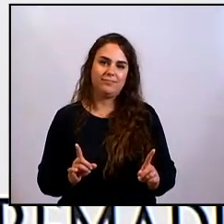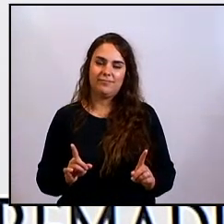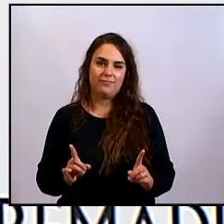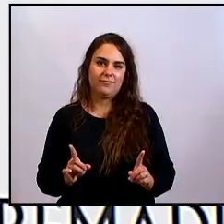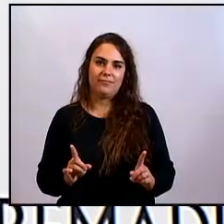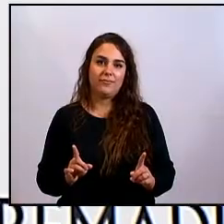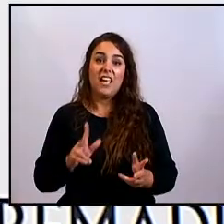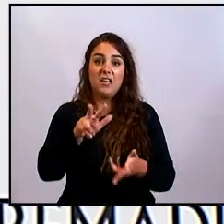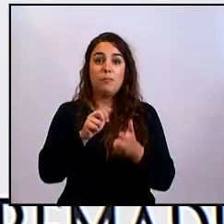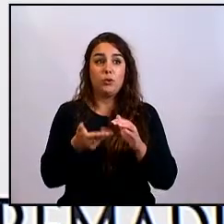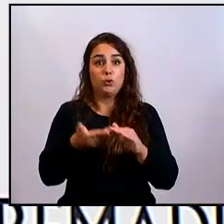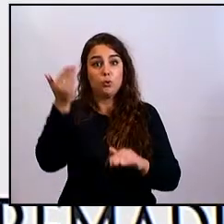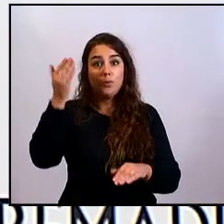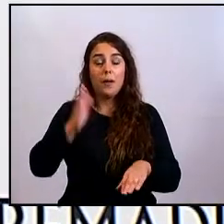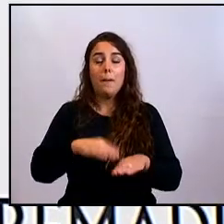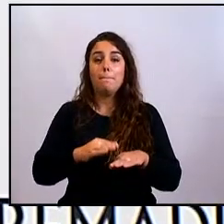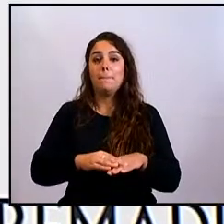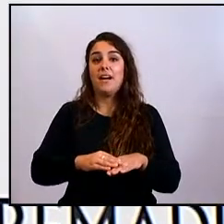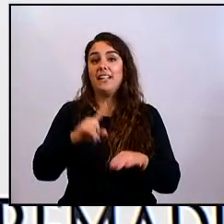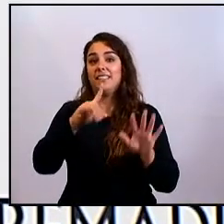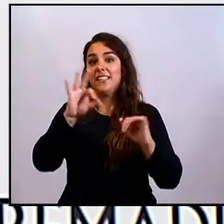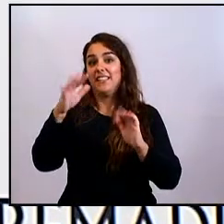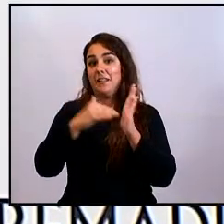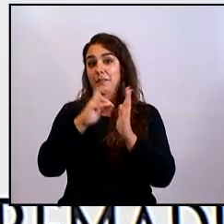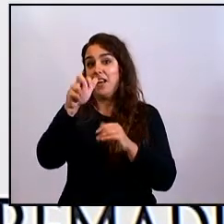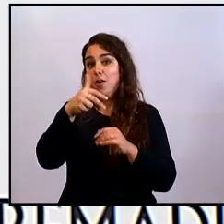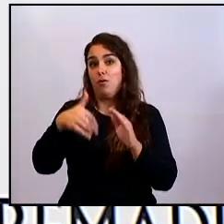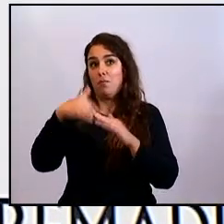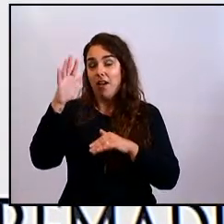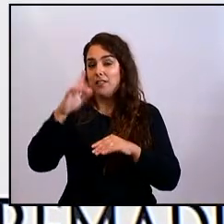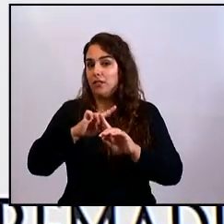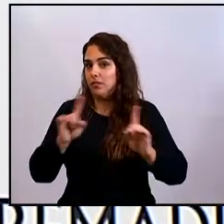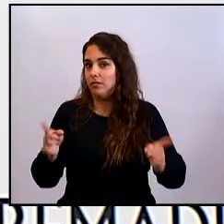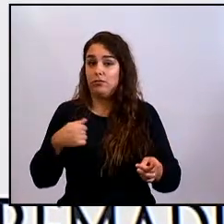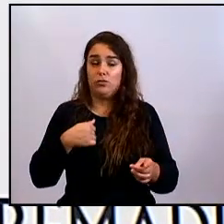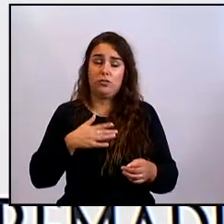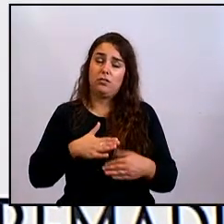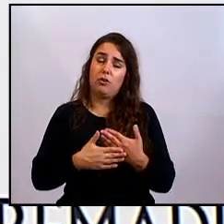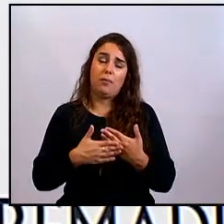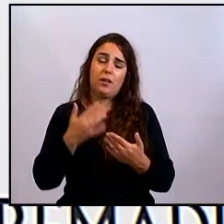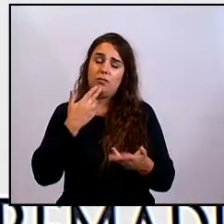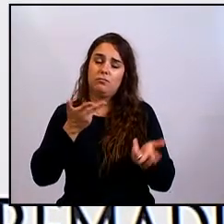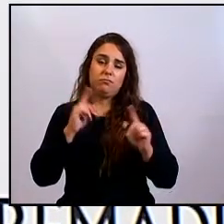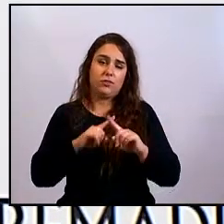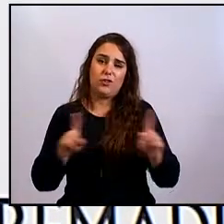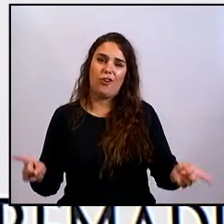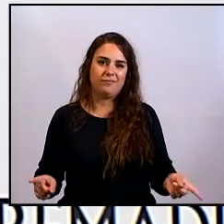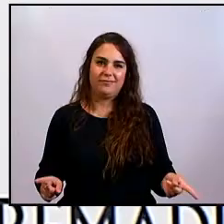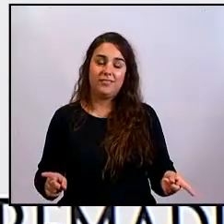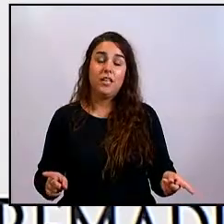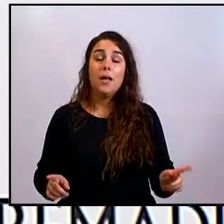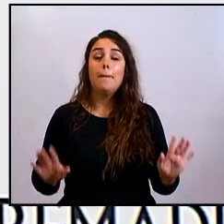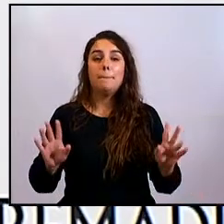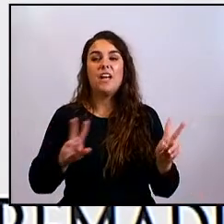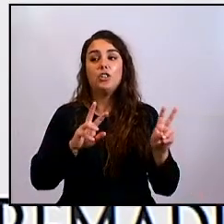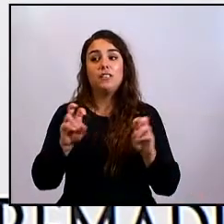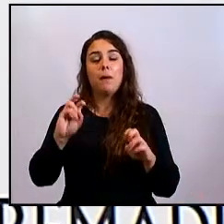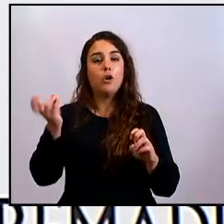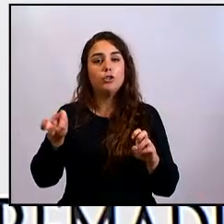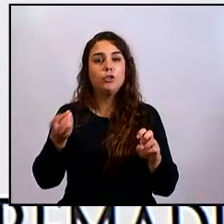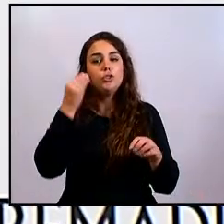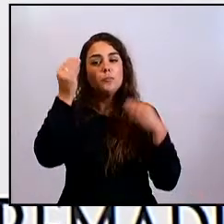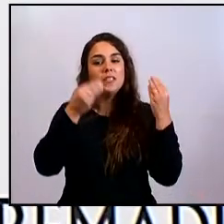subido impuestos a las rentas de más de 60.000 euros. Por ahí este Gobierno no va a pasar, pero sí en otras cuestiones que